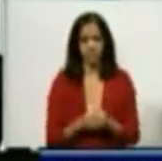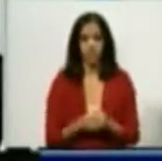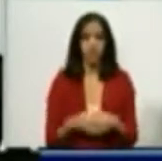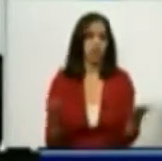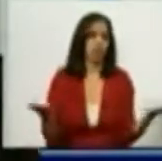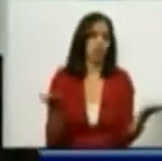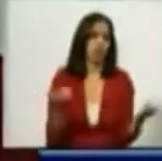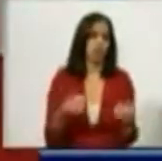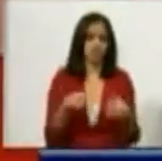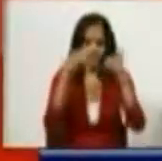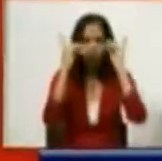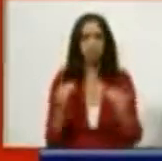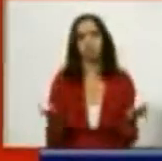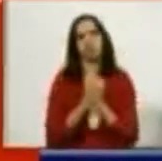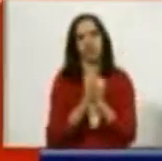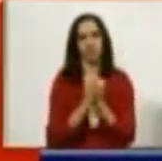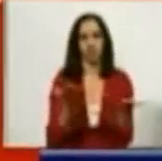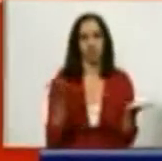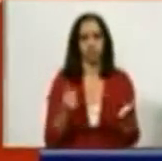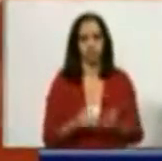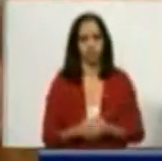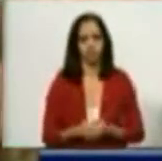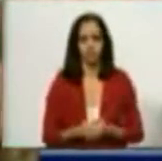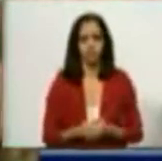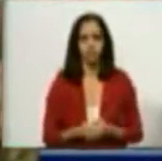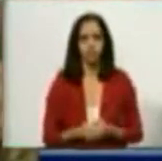de la asamblea nacional por Dios